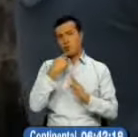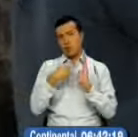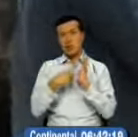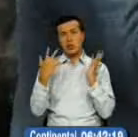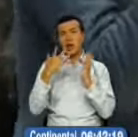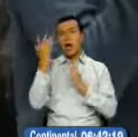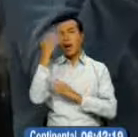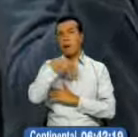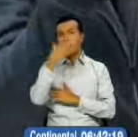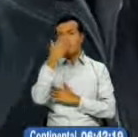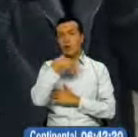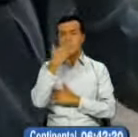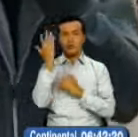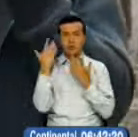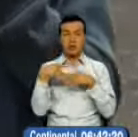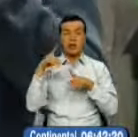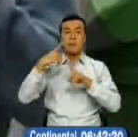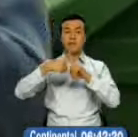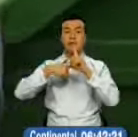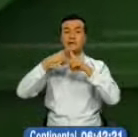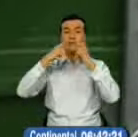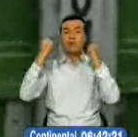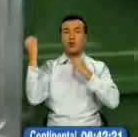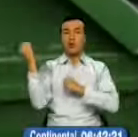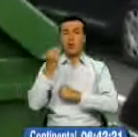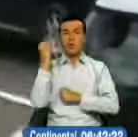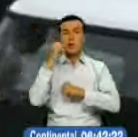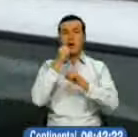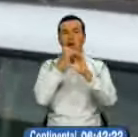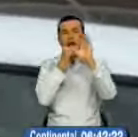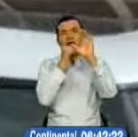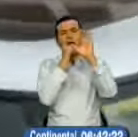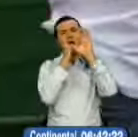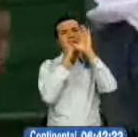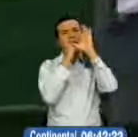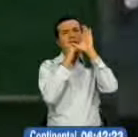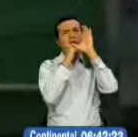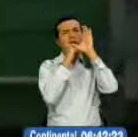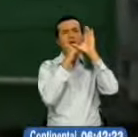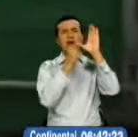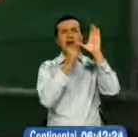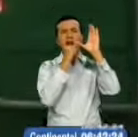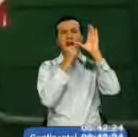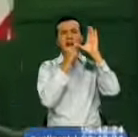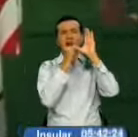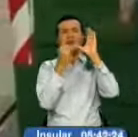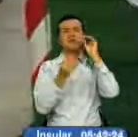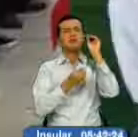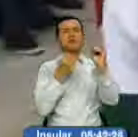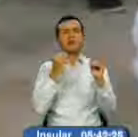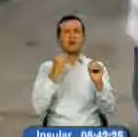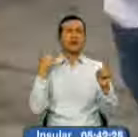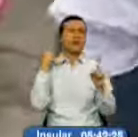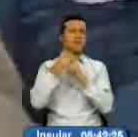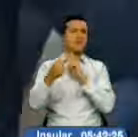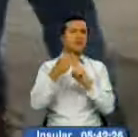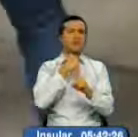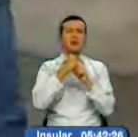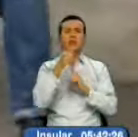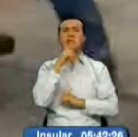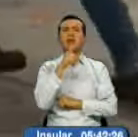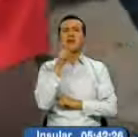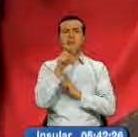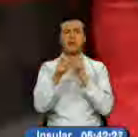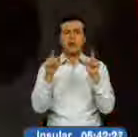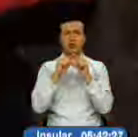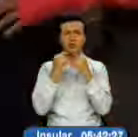sucedió en Ambato. A finales de marzo, un joven con un megáfono en mano, quien realizaba campaña política, fue agredido al parecer por